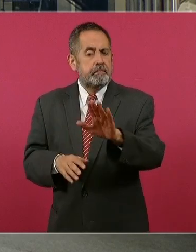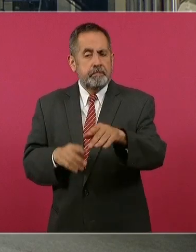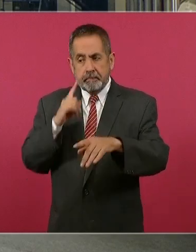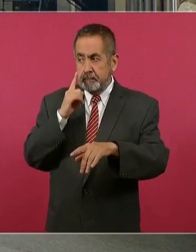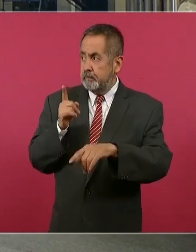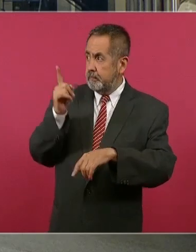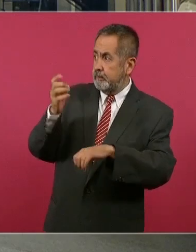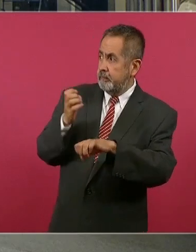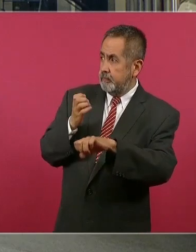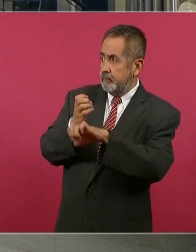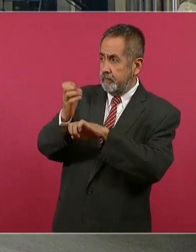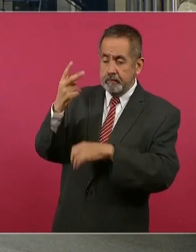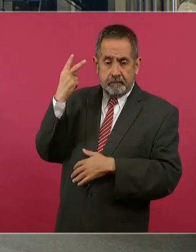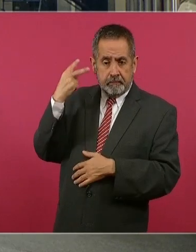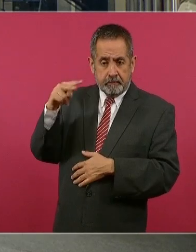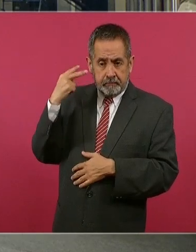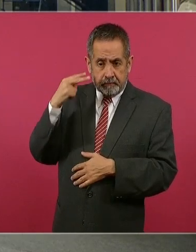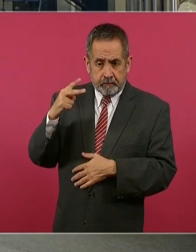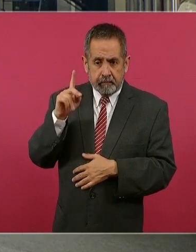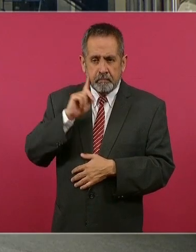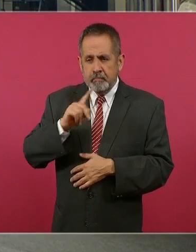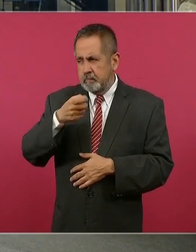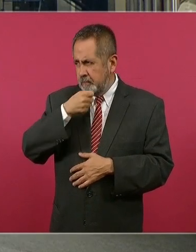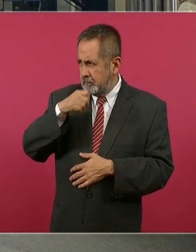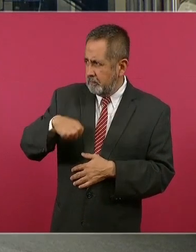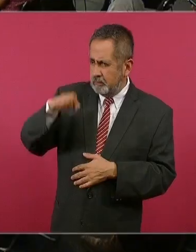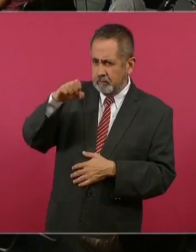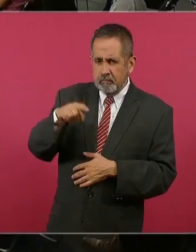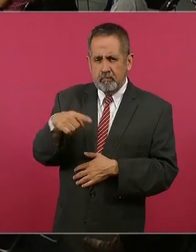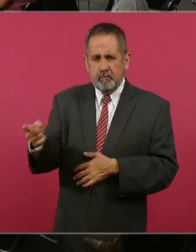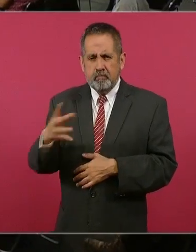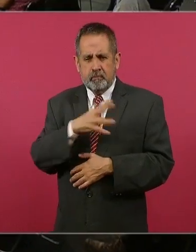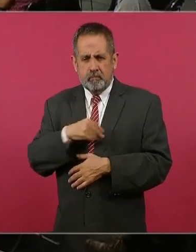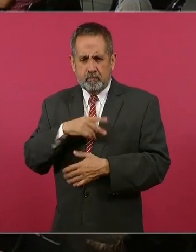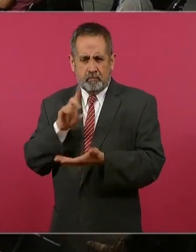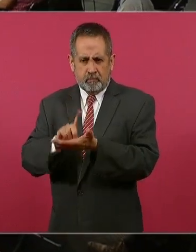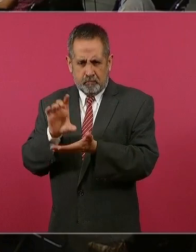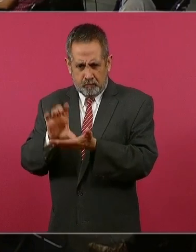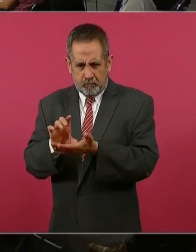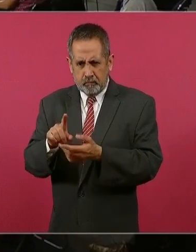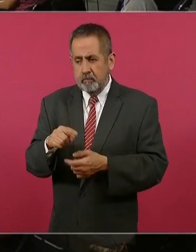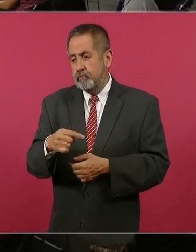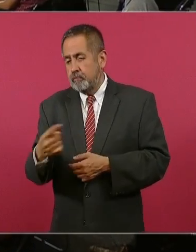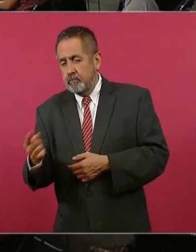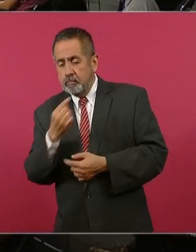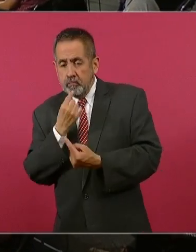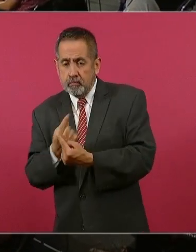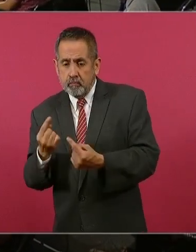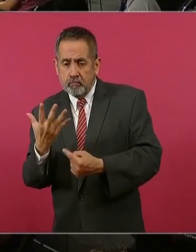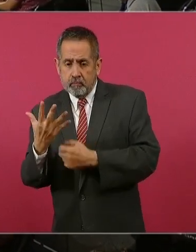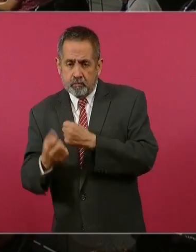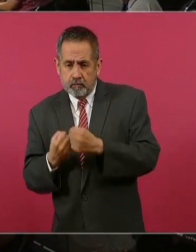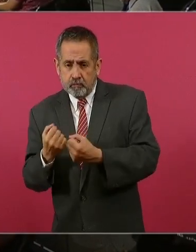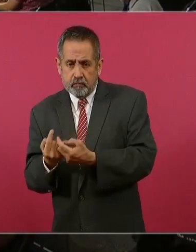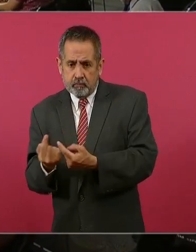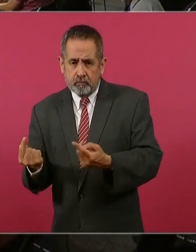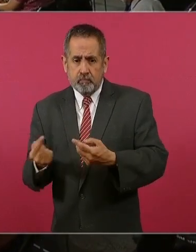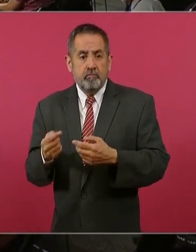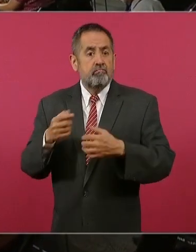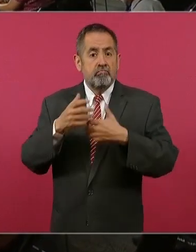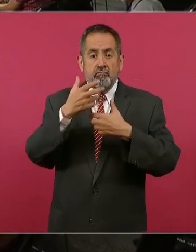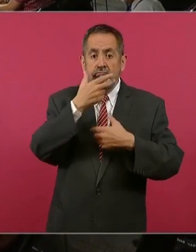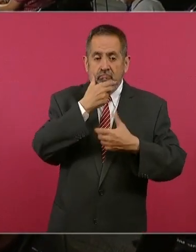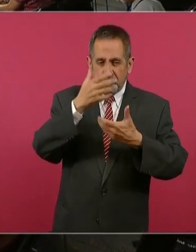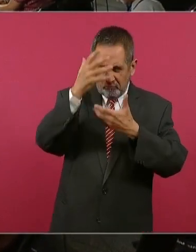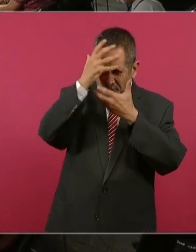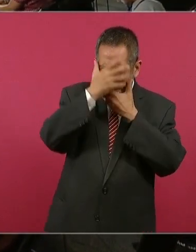de Veracruz, una mujer de la tercera edad con su hijo discapacitado y nietos de 5 años, donde hombres encapuchados